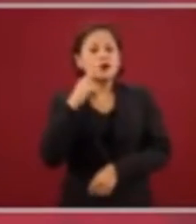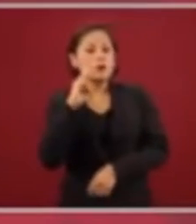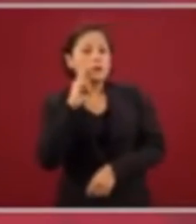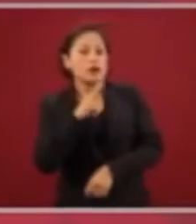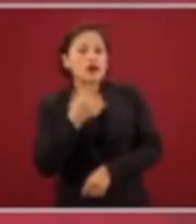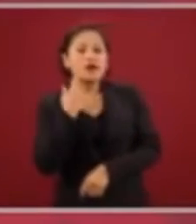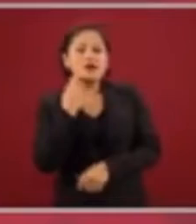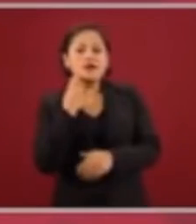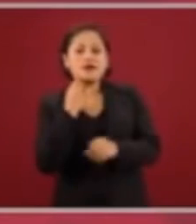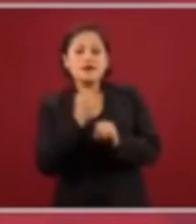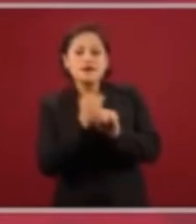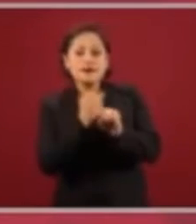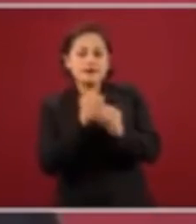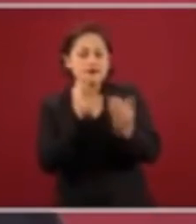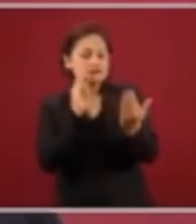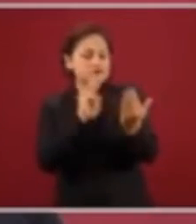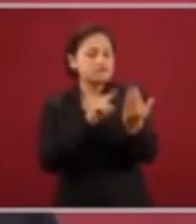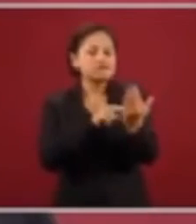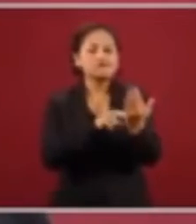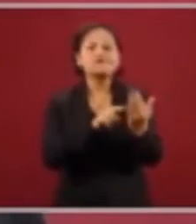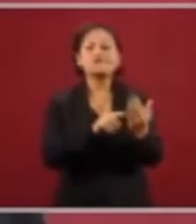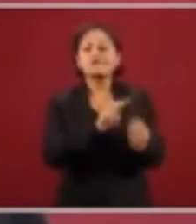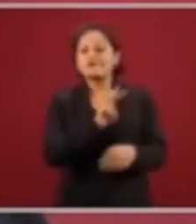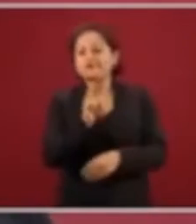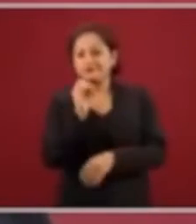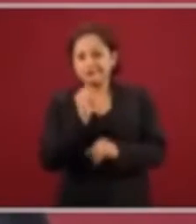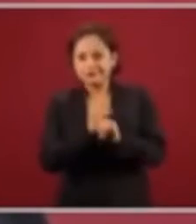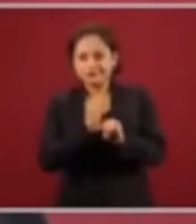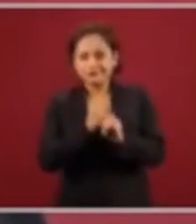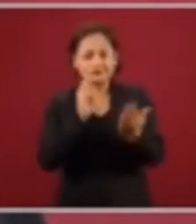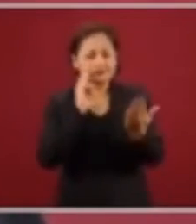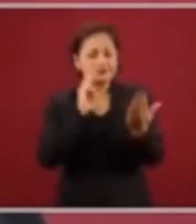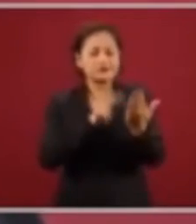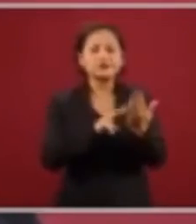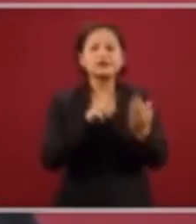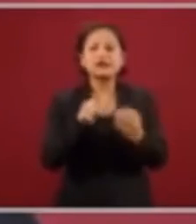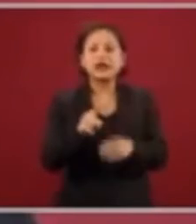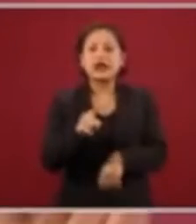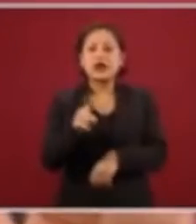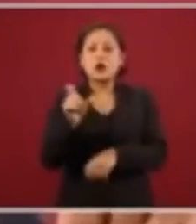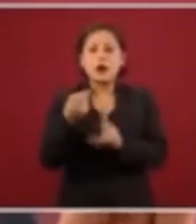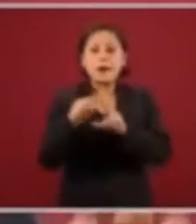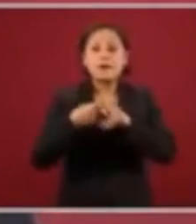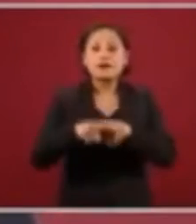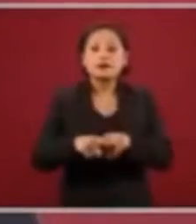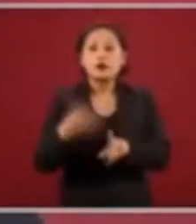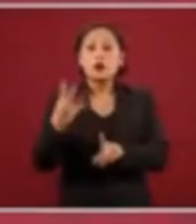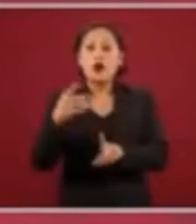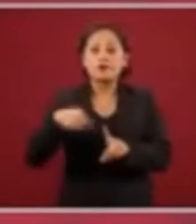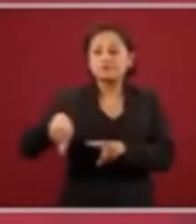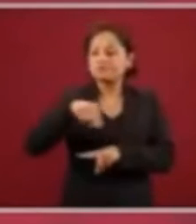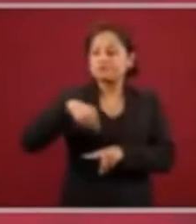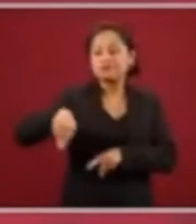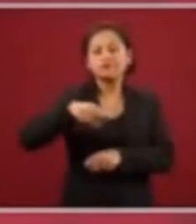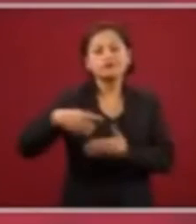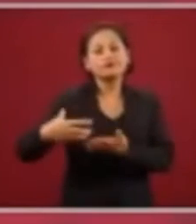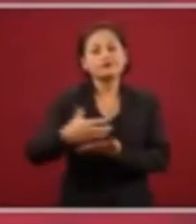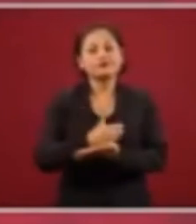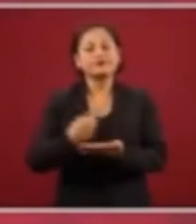de cómo iban desde la primera entrada, 4 carreras y ya. No es lo mismo,